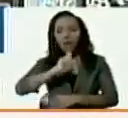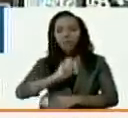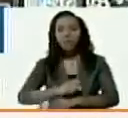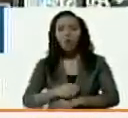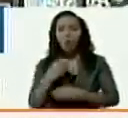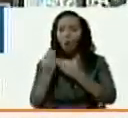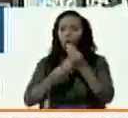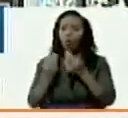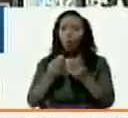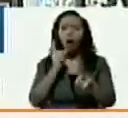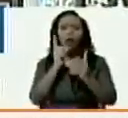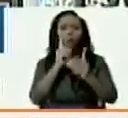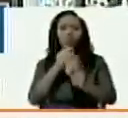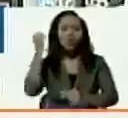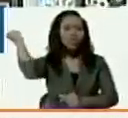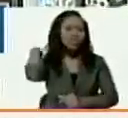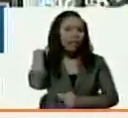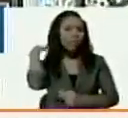habido traidores?